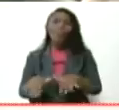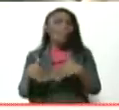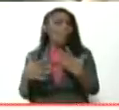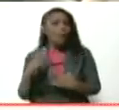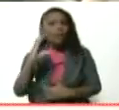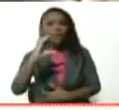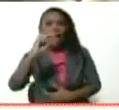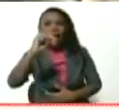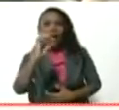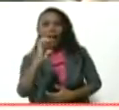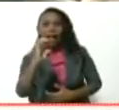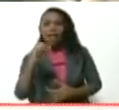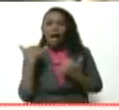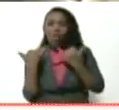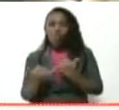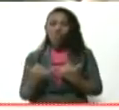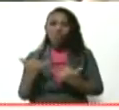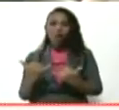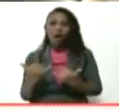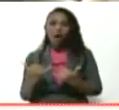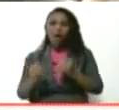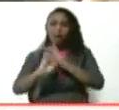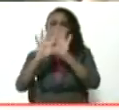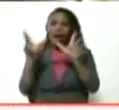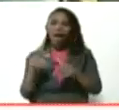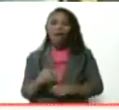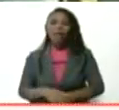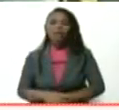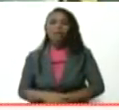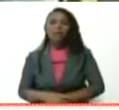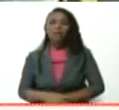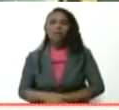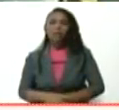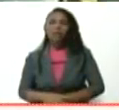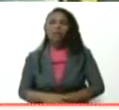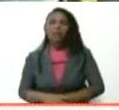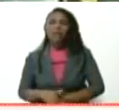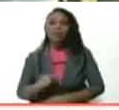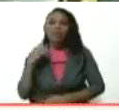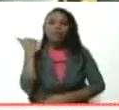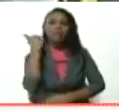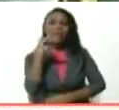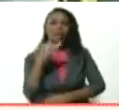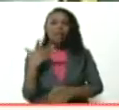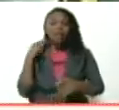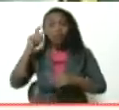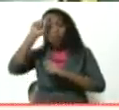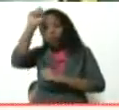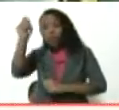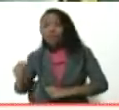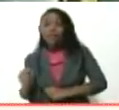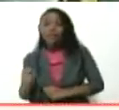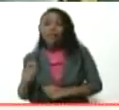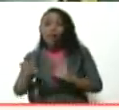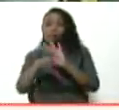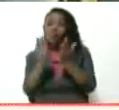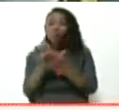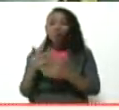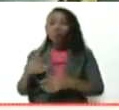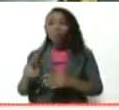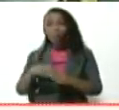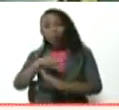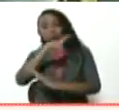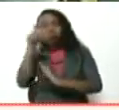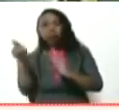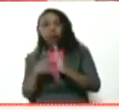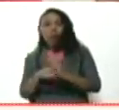que dirige la señora Tibisay Lucena. Eso no hay duda, eso ha recibido reconocimientos del mundo entero